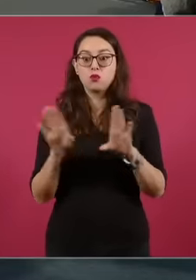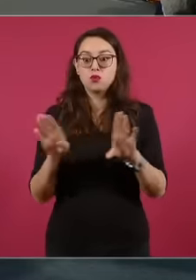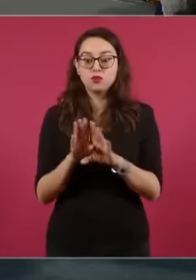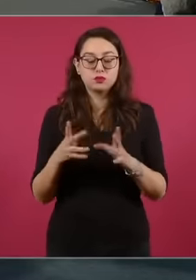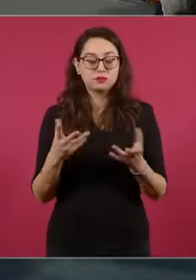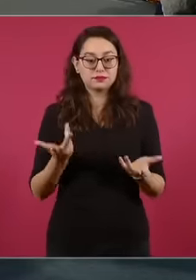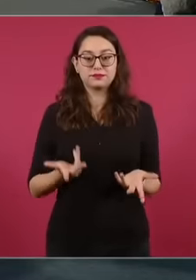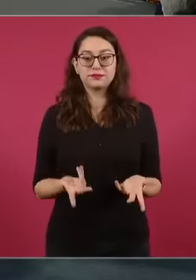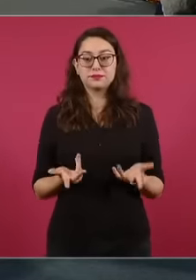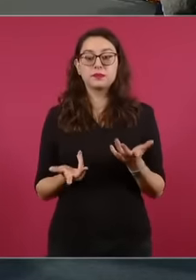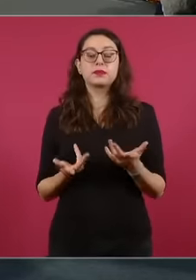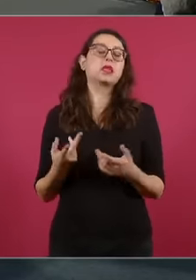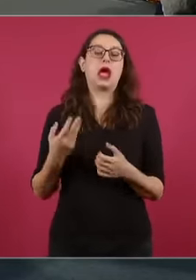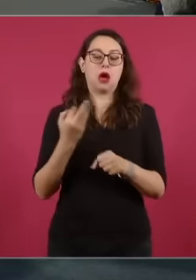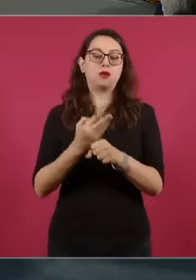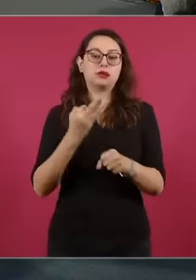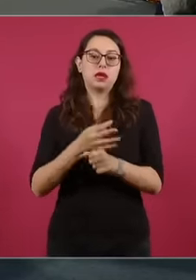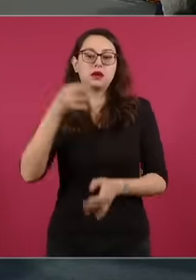pero